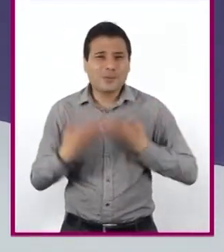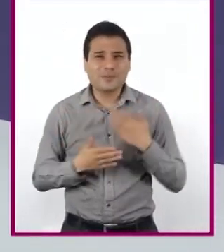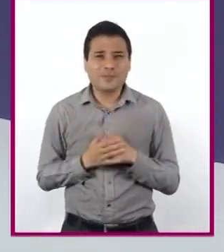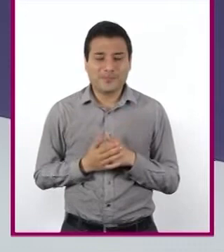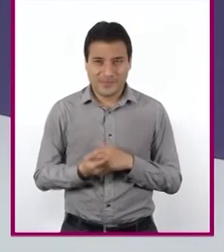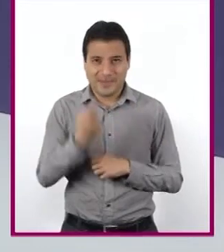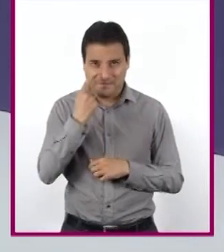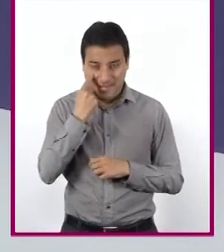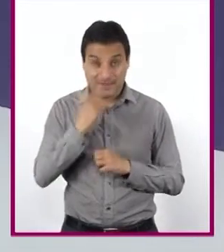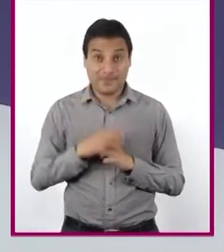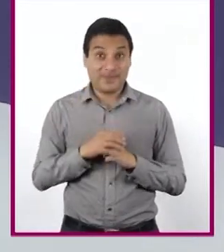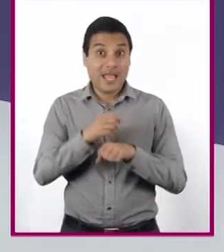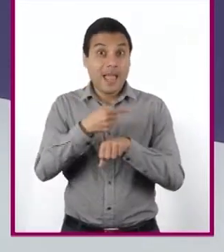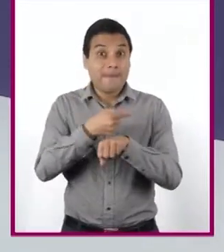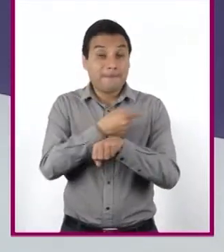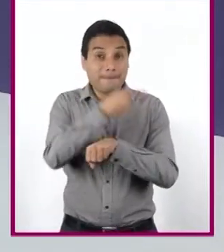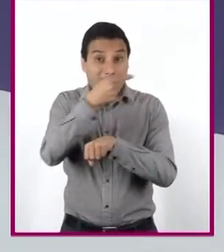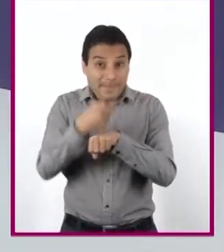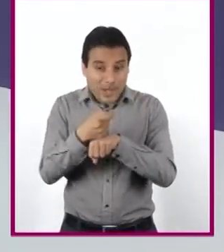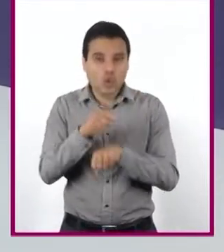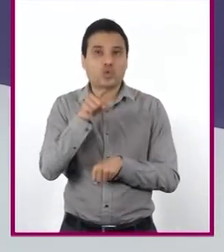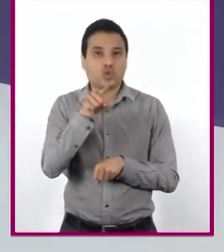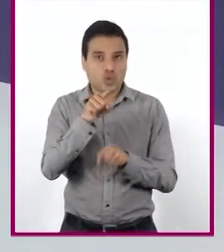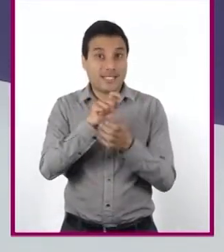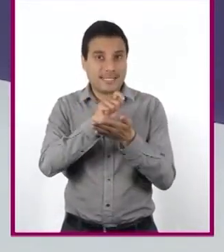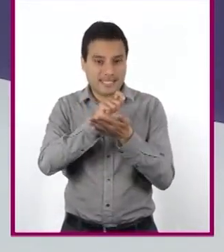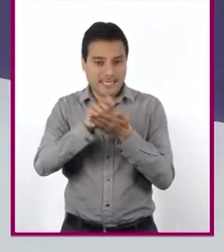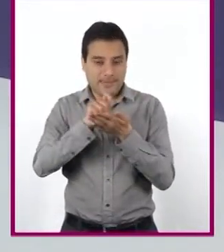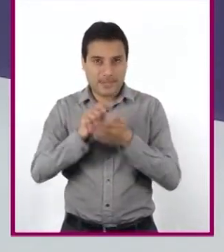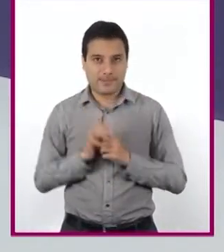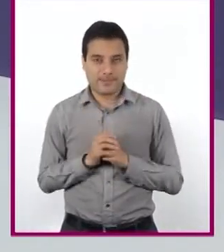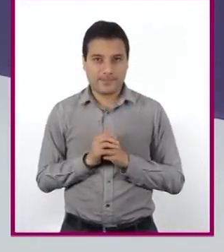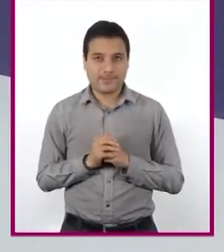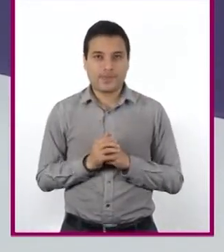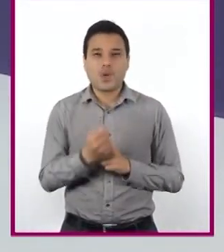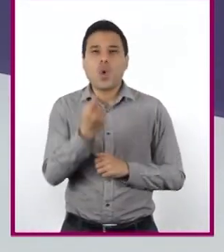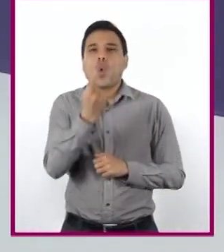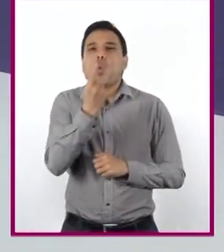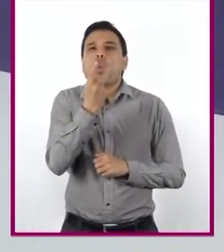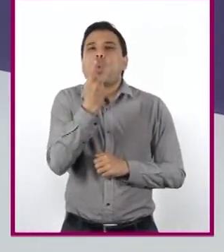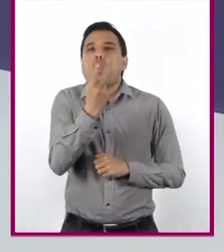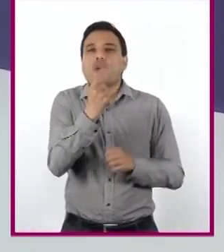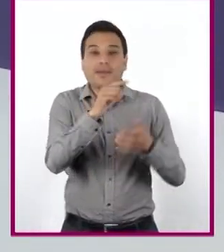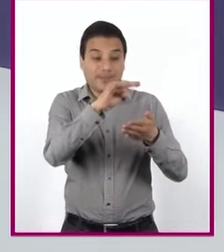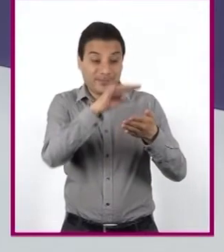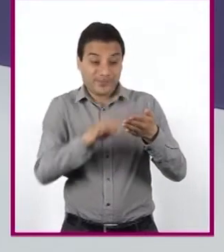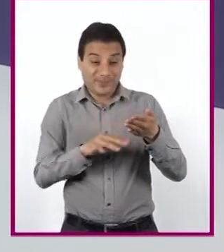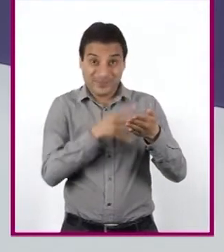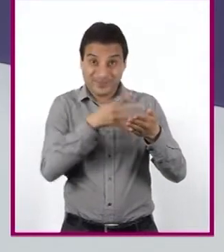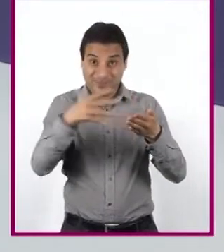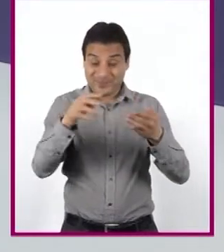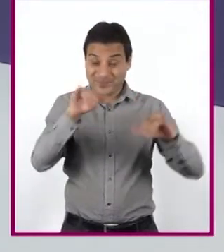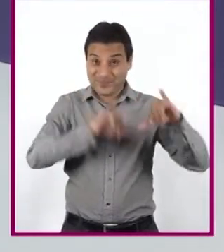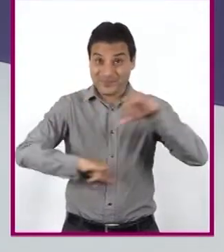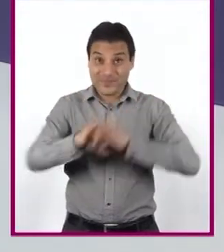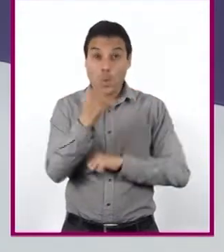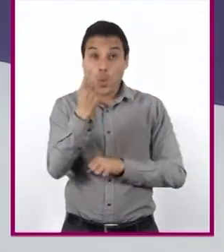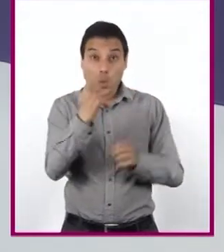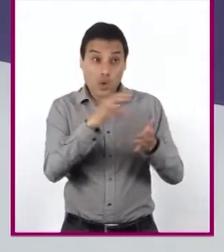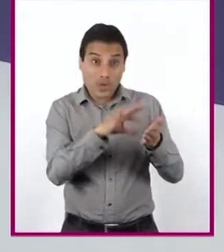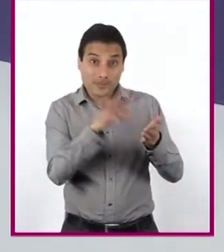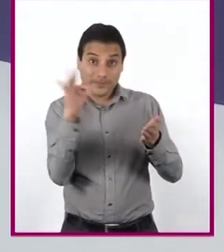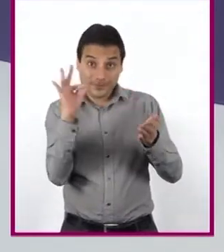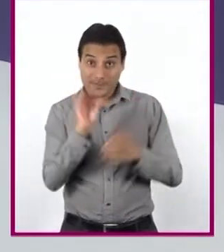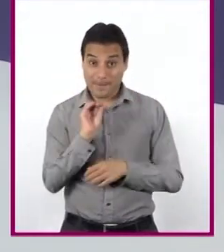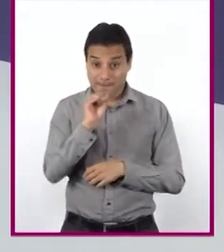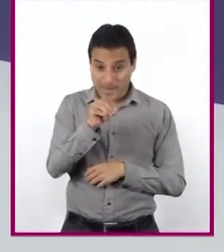hacer es escribir el símbolo de un elemento y a su alrededor se